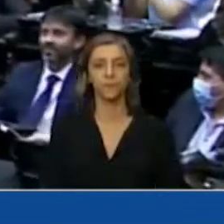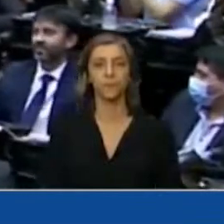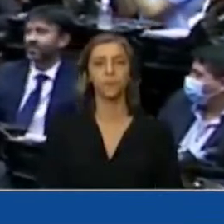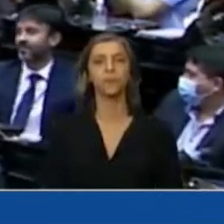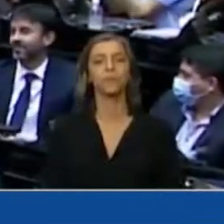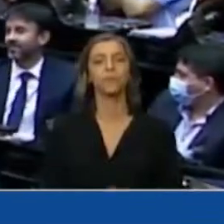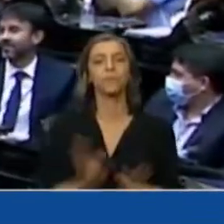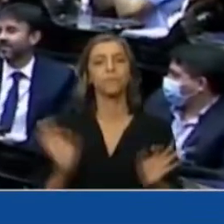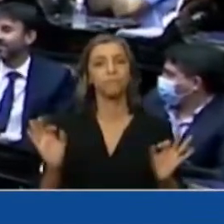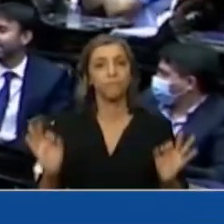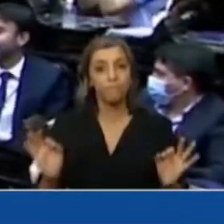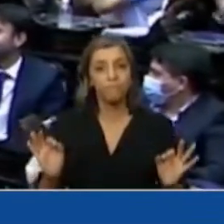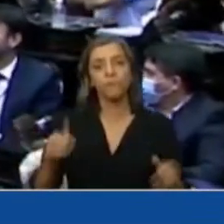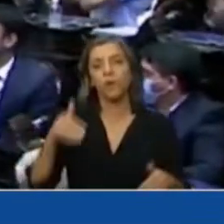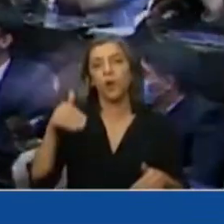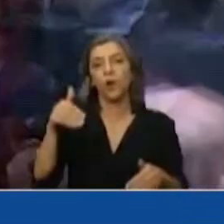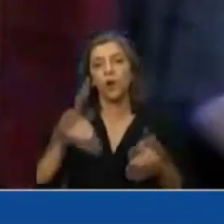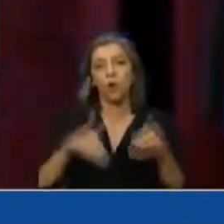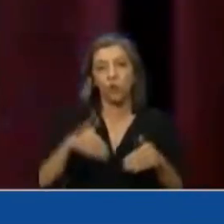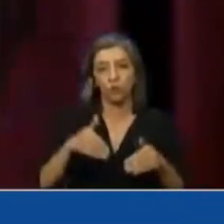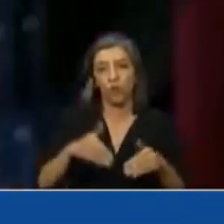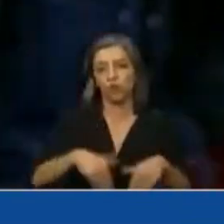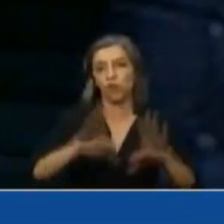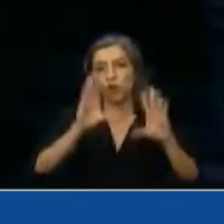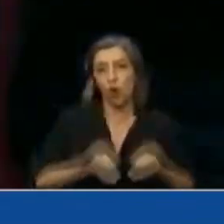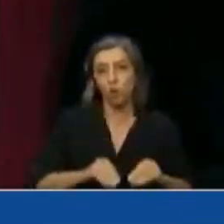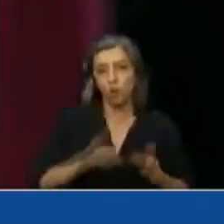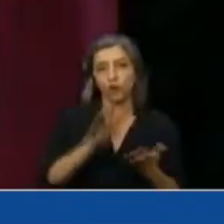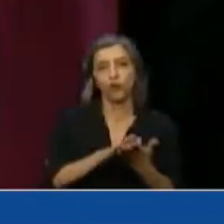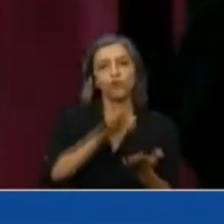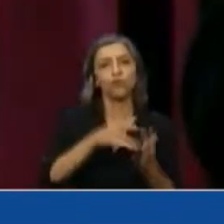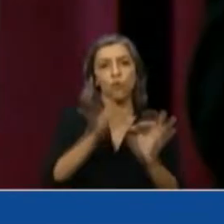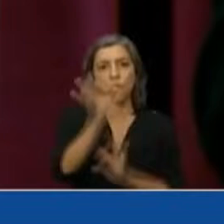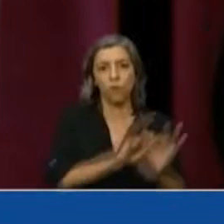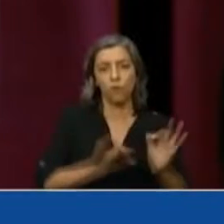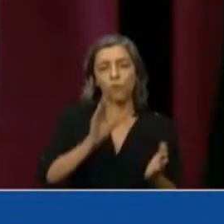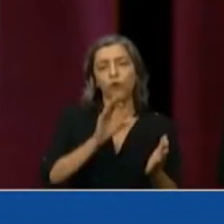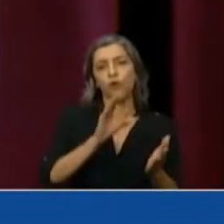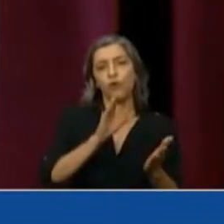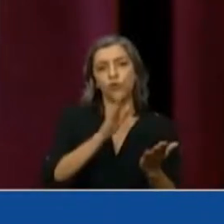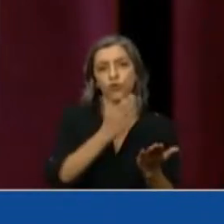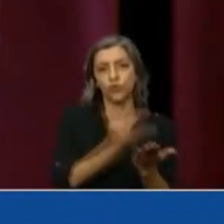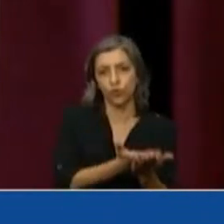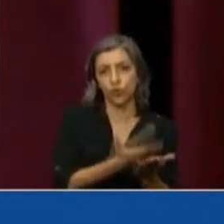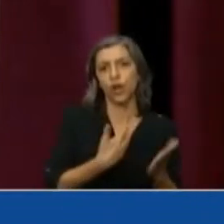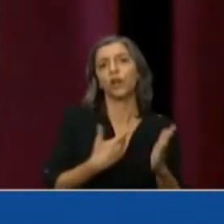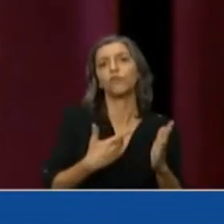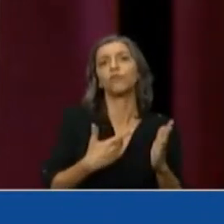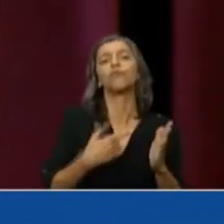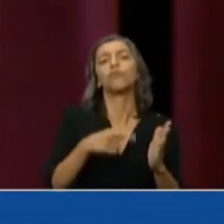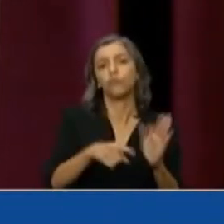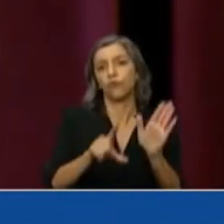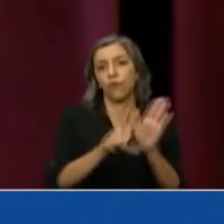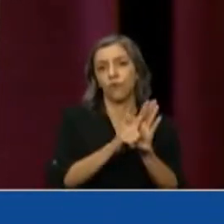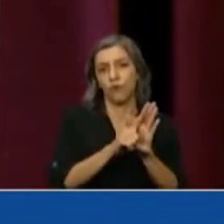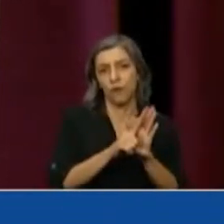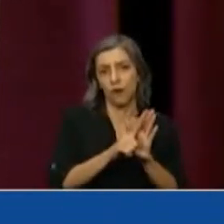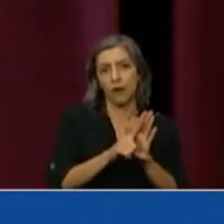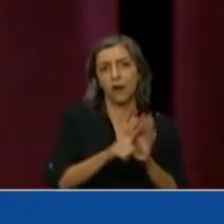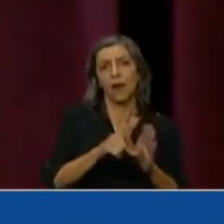La votación en general del proyecto de boleta única es